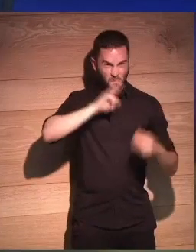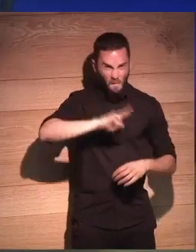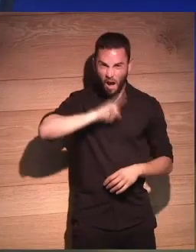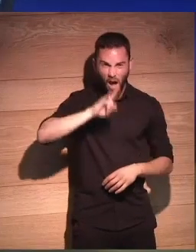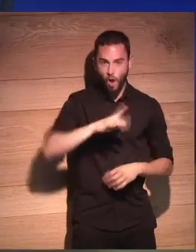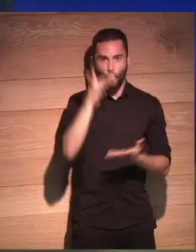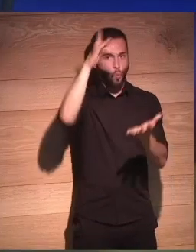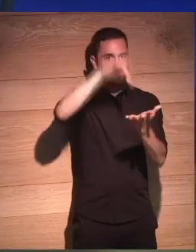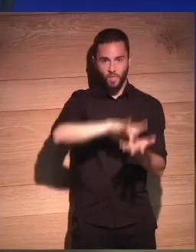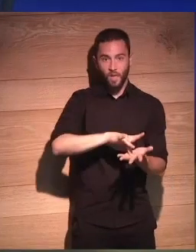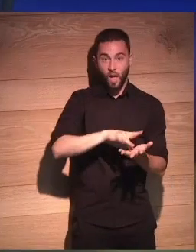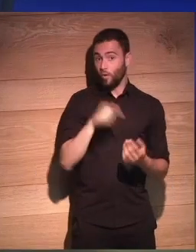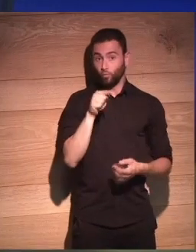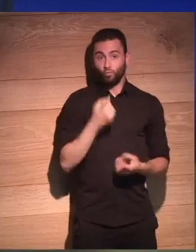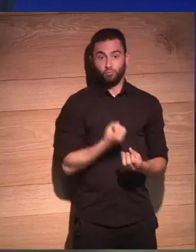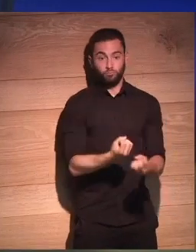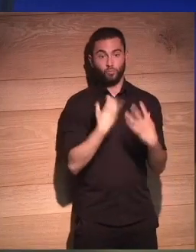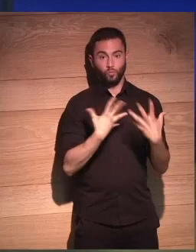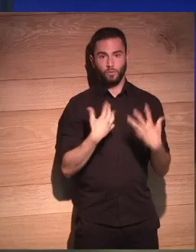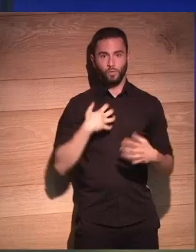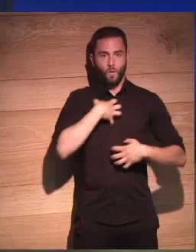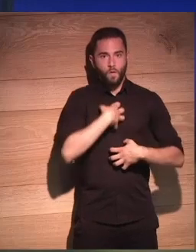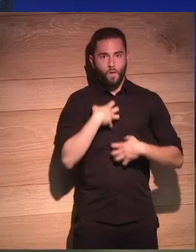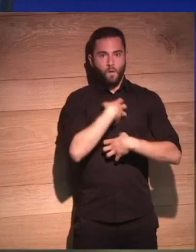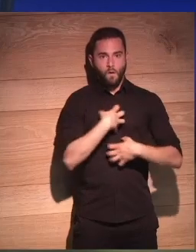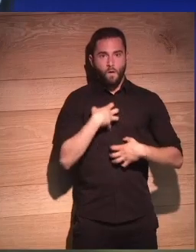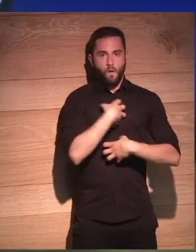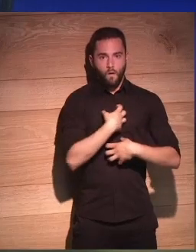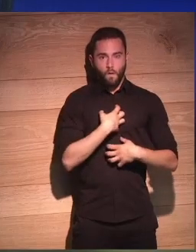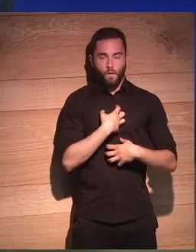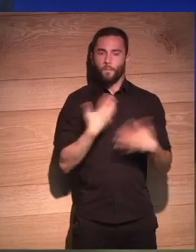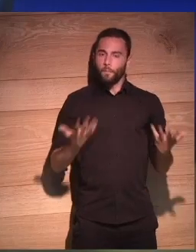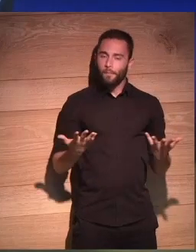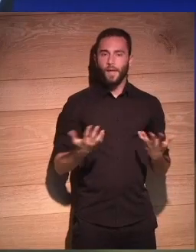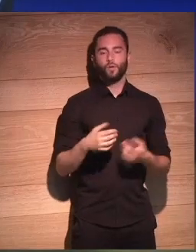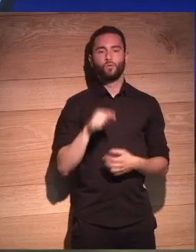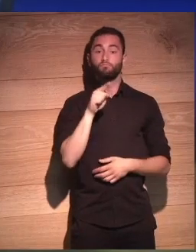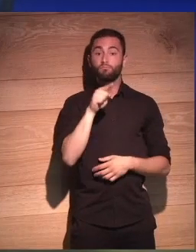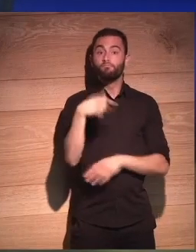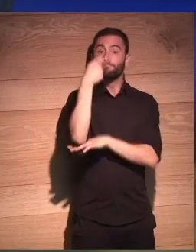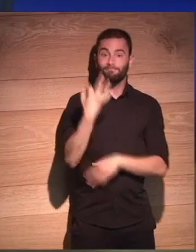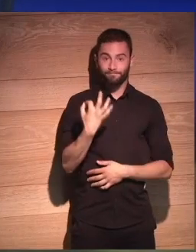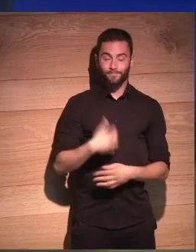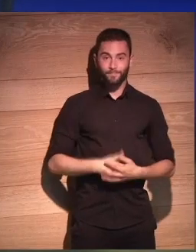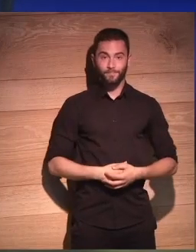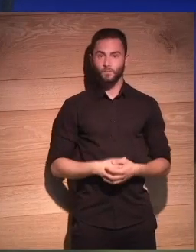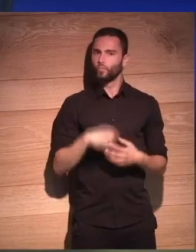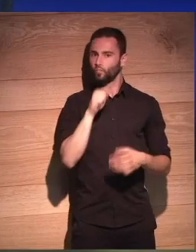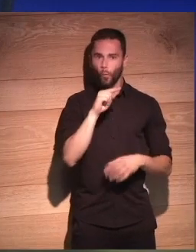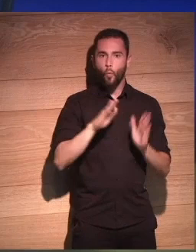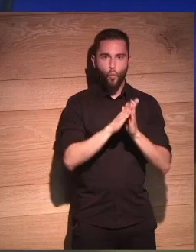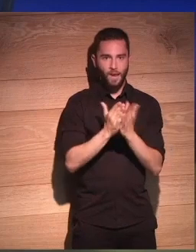día, que lo estás contando y me está dando una angustia, es decir, tuviste ahí, y en cambio consigues un